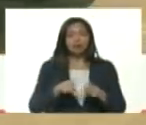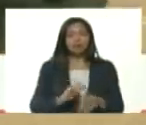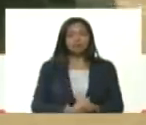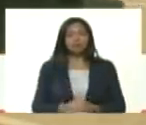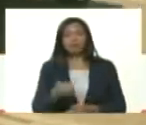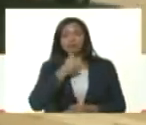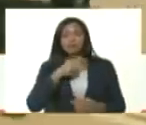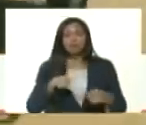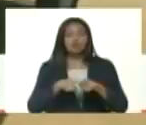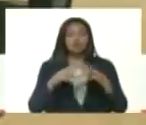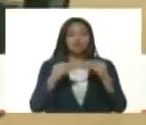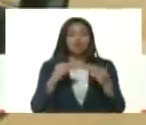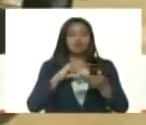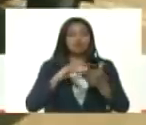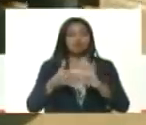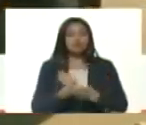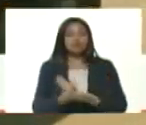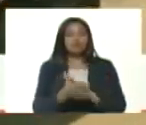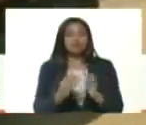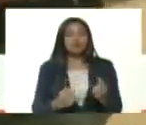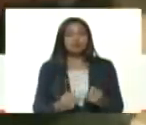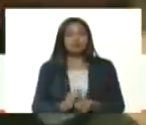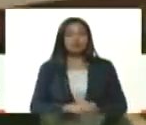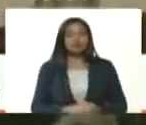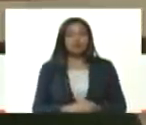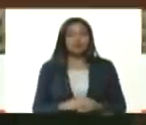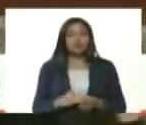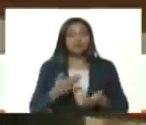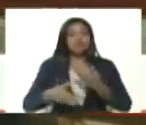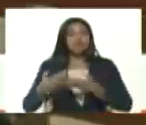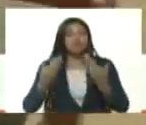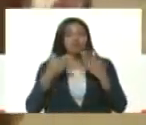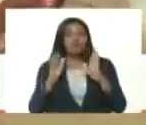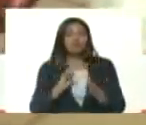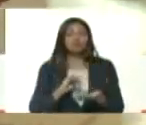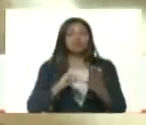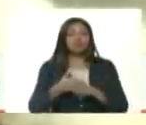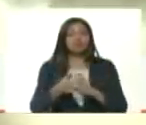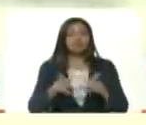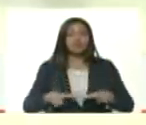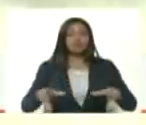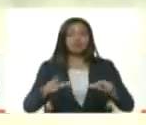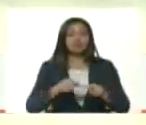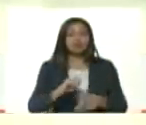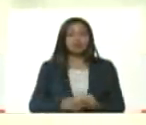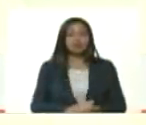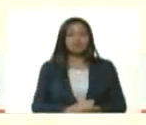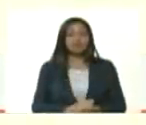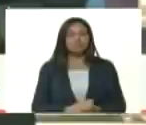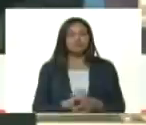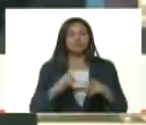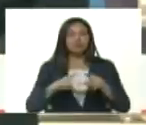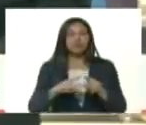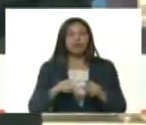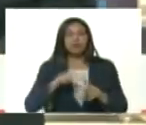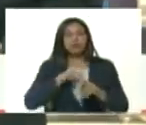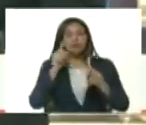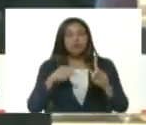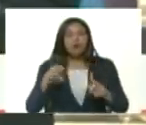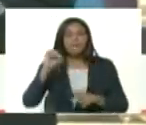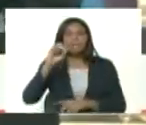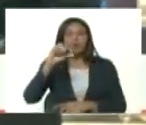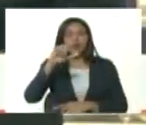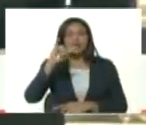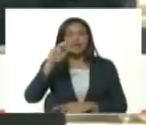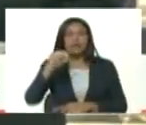sustenta todo lo que es la plataforma de los servicios públicos. De manera que este espacio que se llama la Curva de Molina,